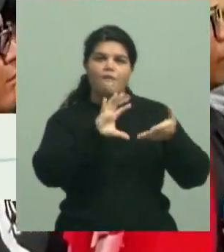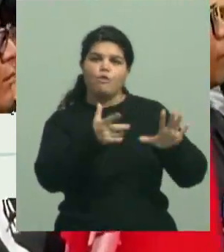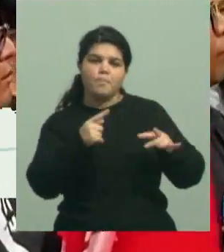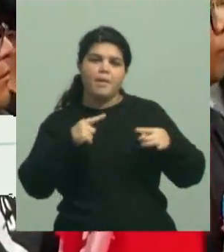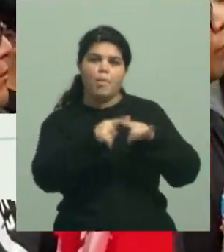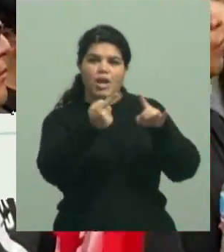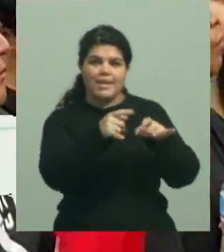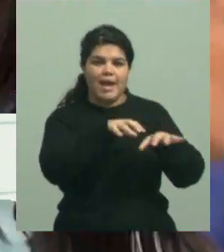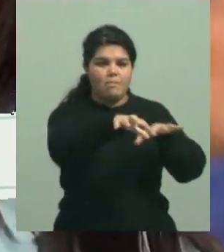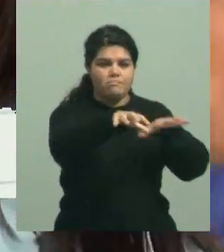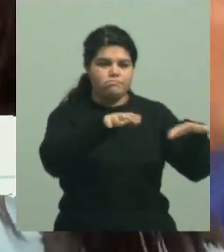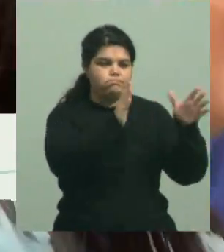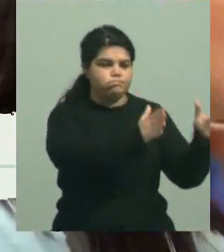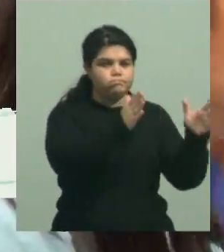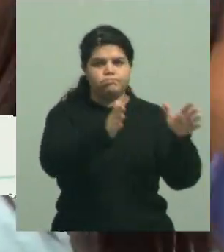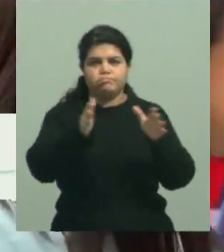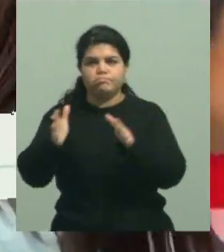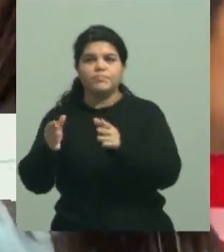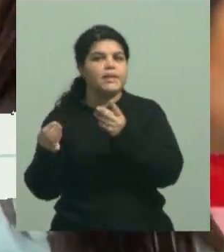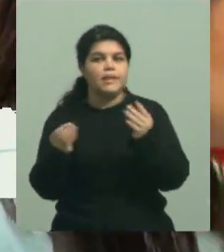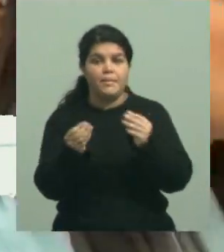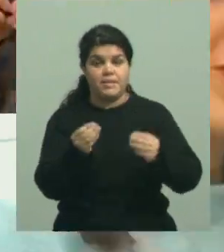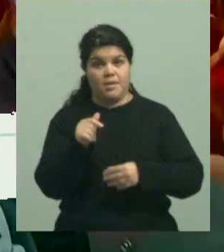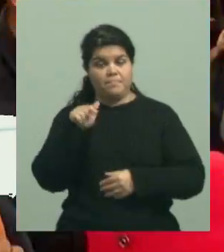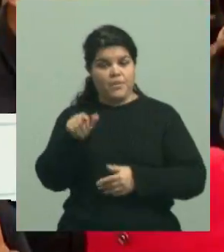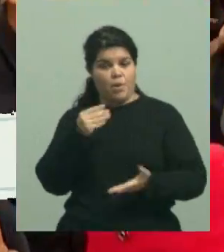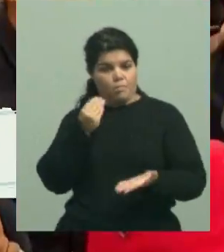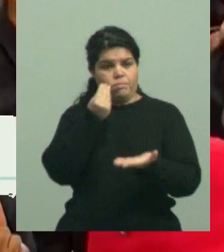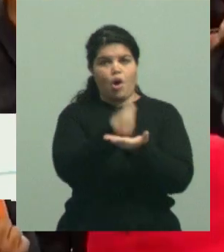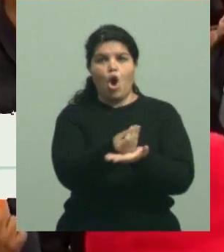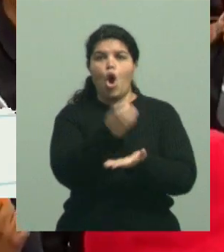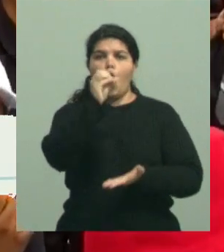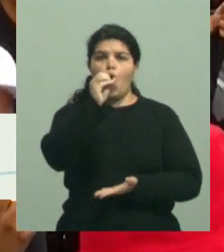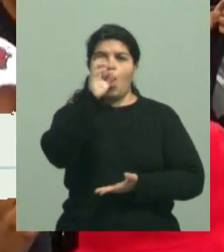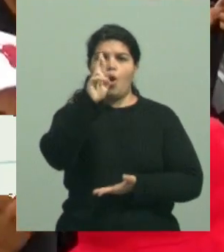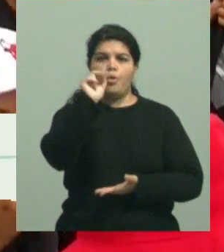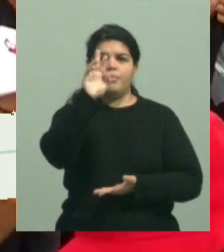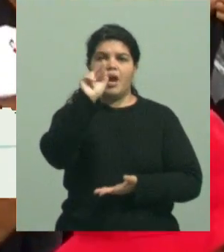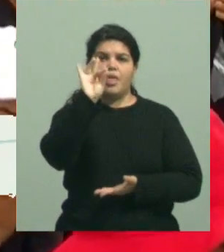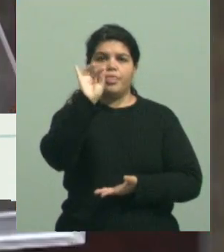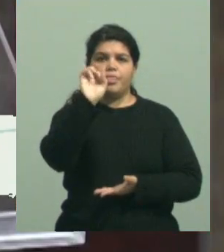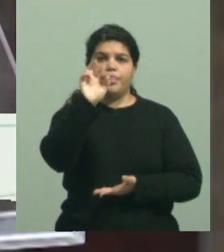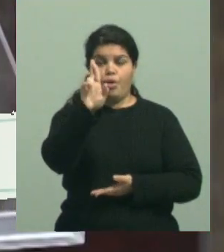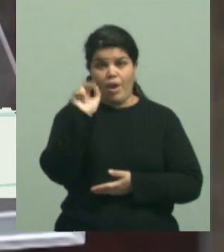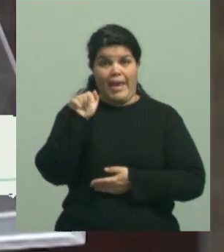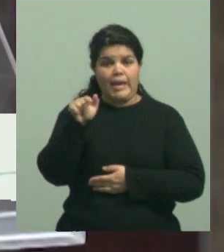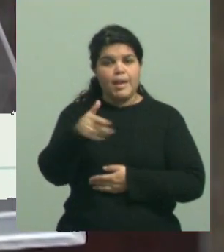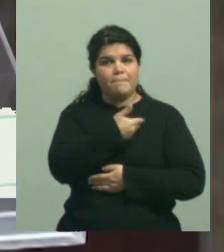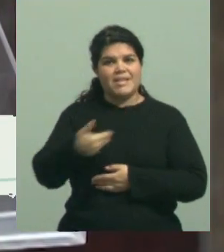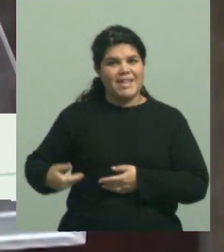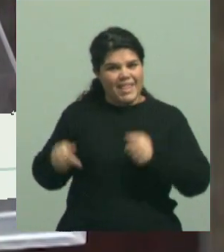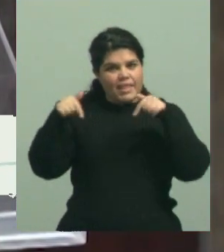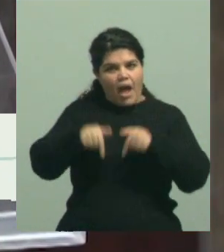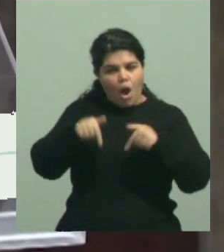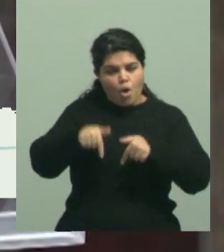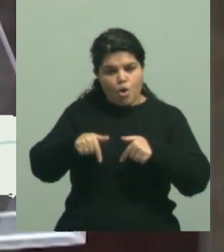fue absolutamente disruptiva la forma en la que llega un López Obrador que discursivamente él ha tratado, argumenta que